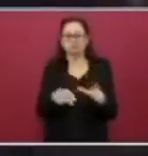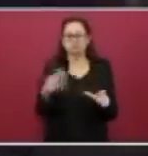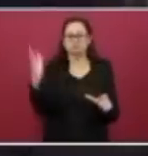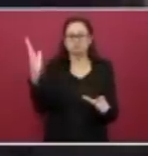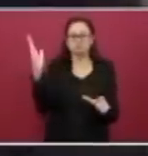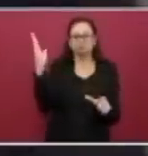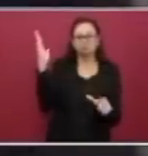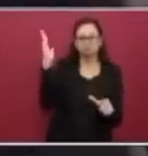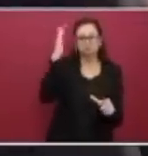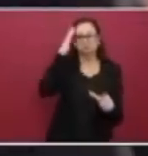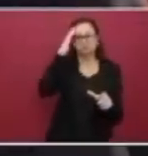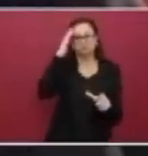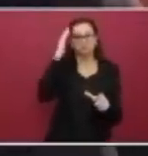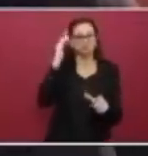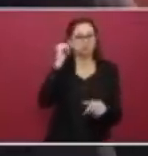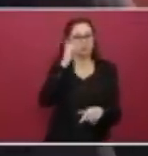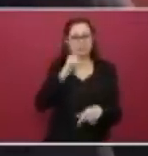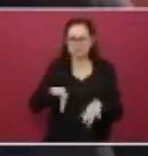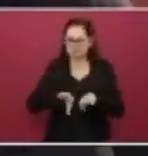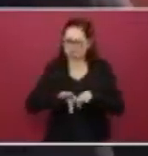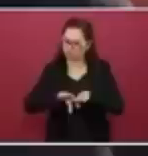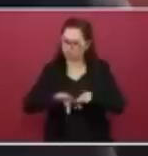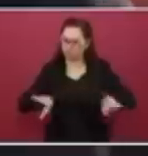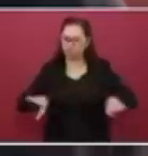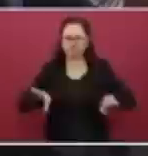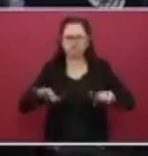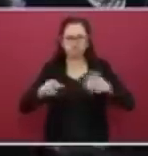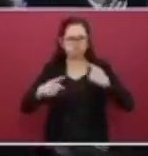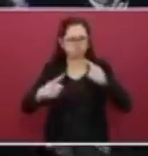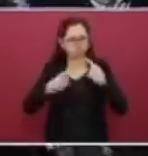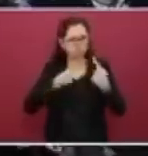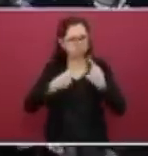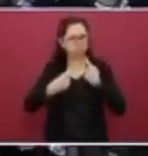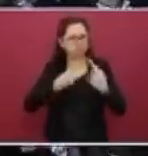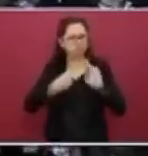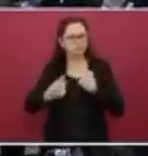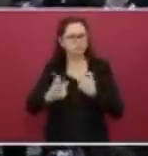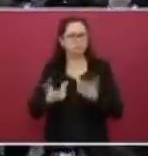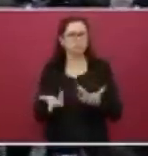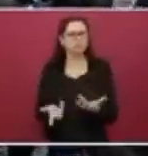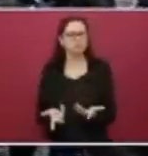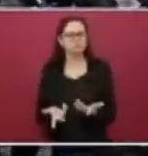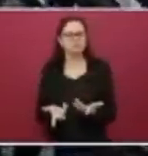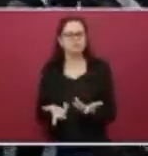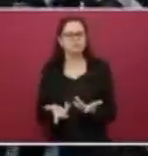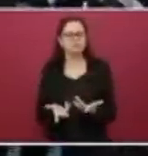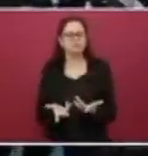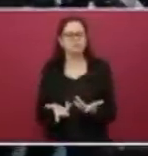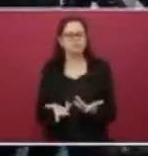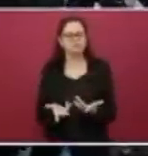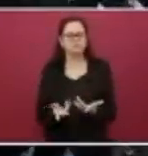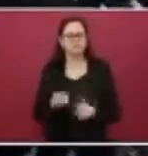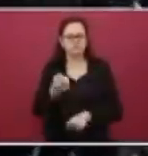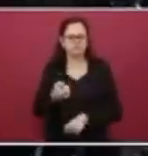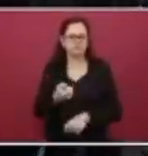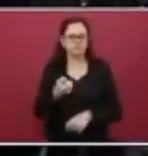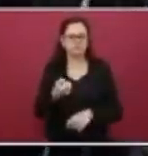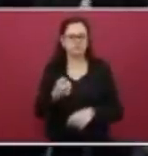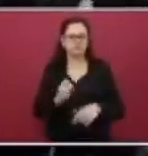la democracia ya es la coordinadora